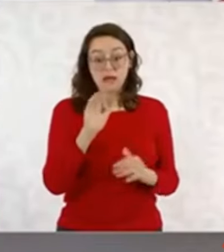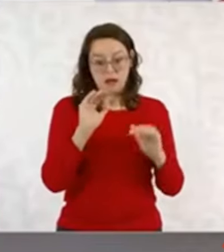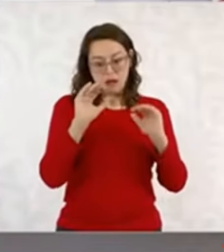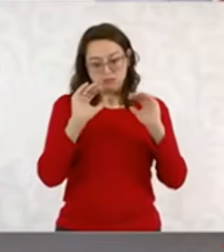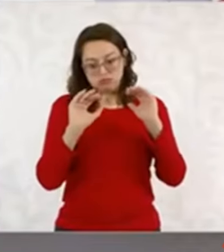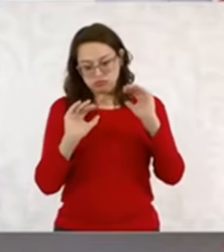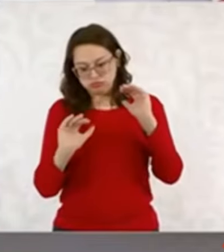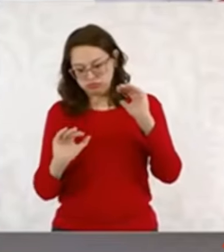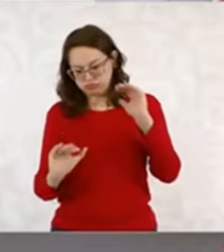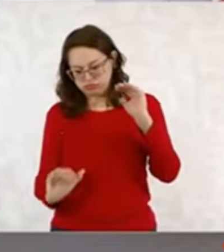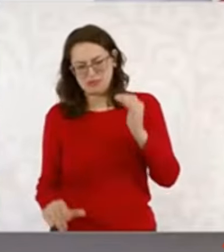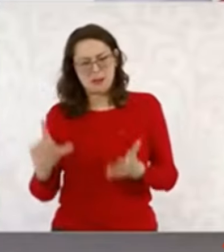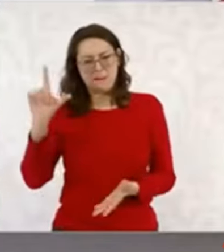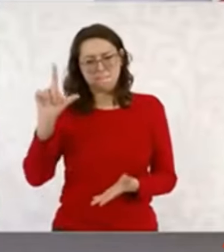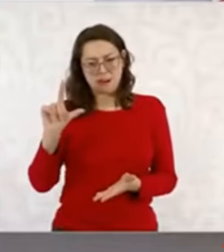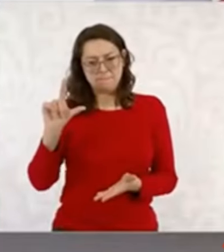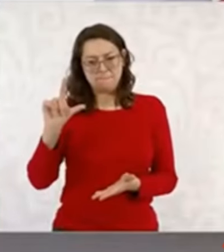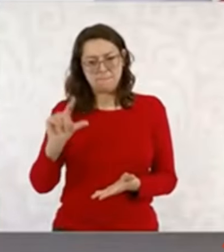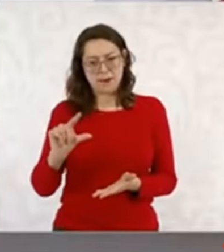4 veces.